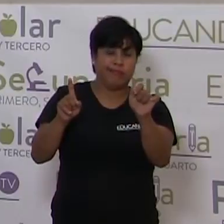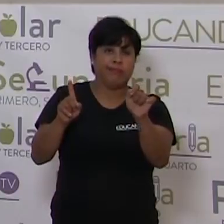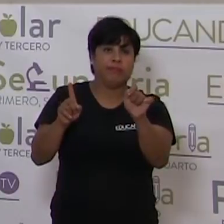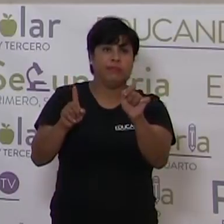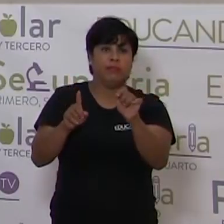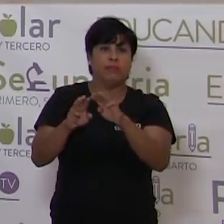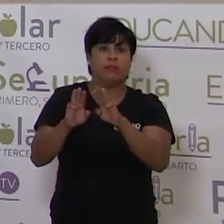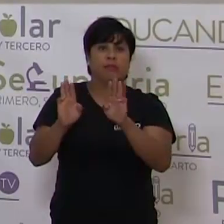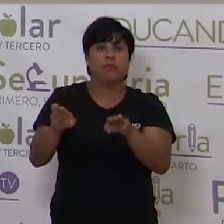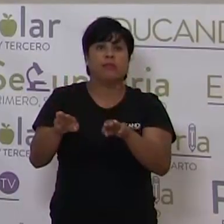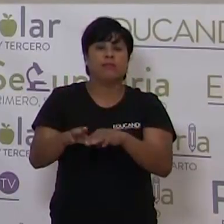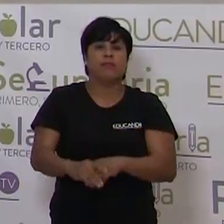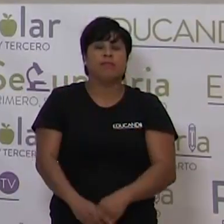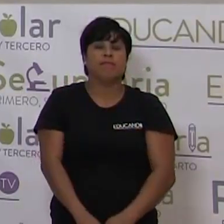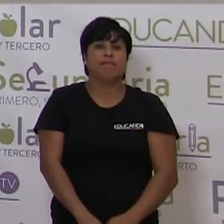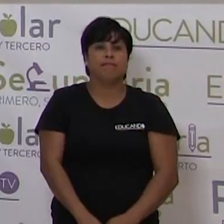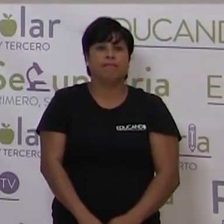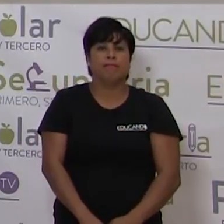es